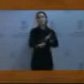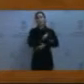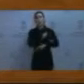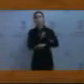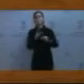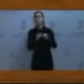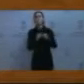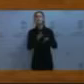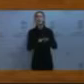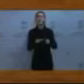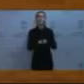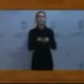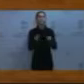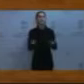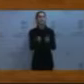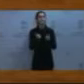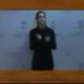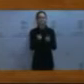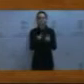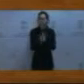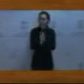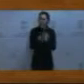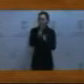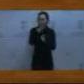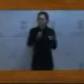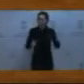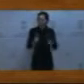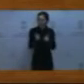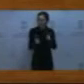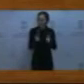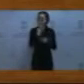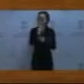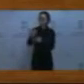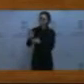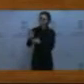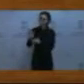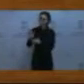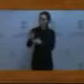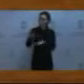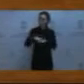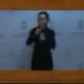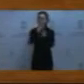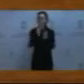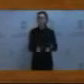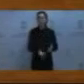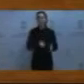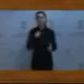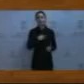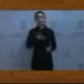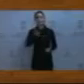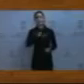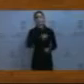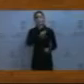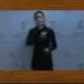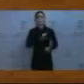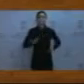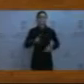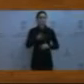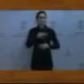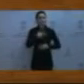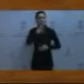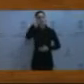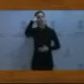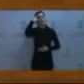como rehenes a los aspirantes a estas oposiciones con los presupuestos generales del Estado. Y entonces a mí me vino a la